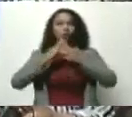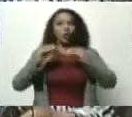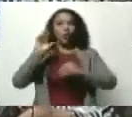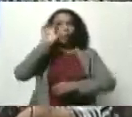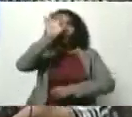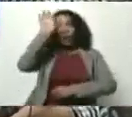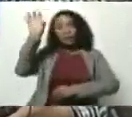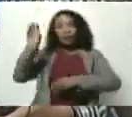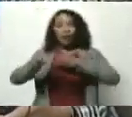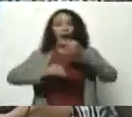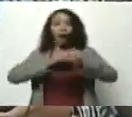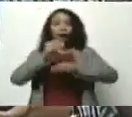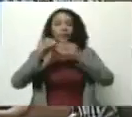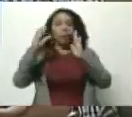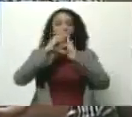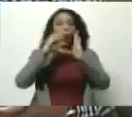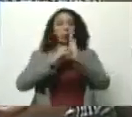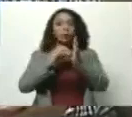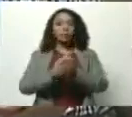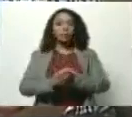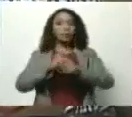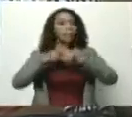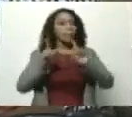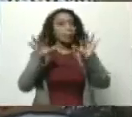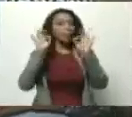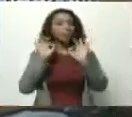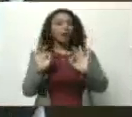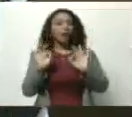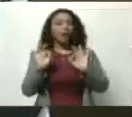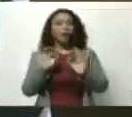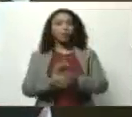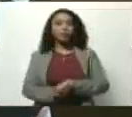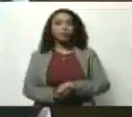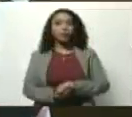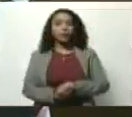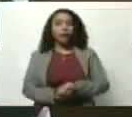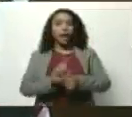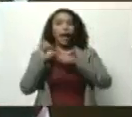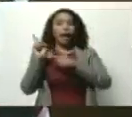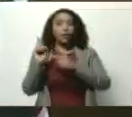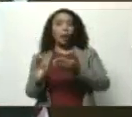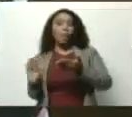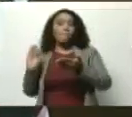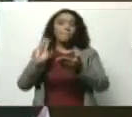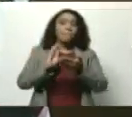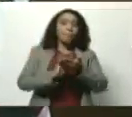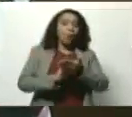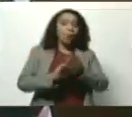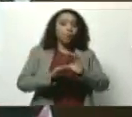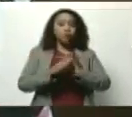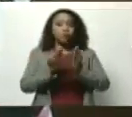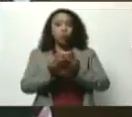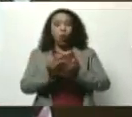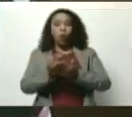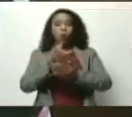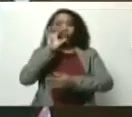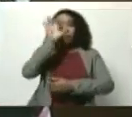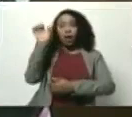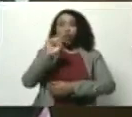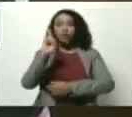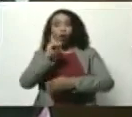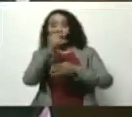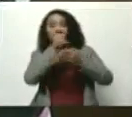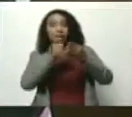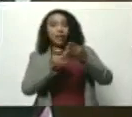que conforman la opep pero especialmente con aquellos que se ubican en la esfera de los países no alineados y cuyas condiciones